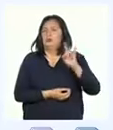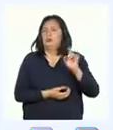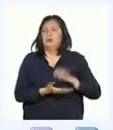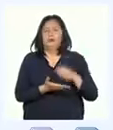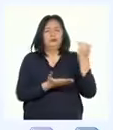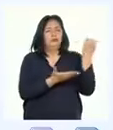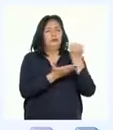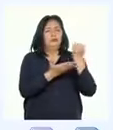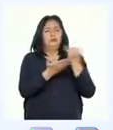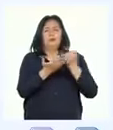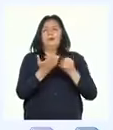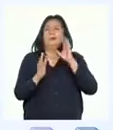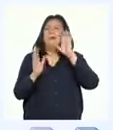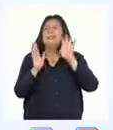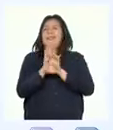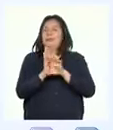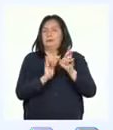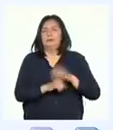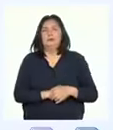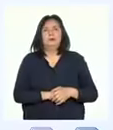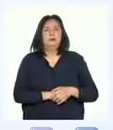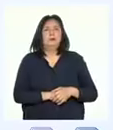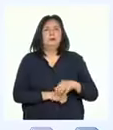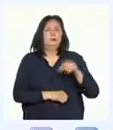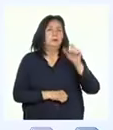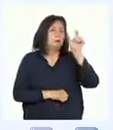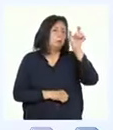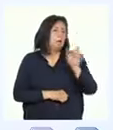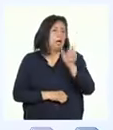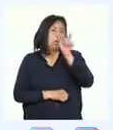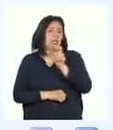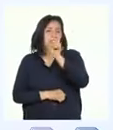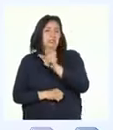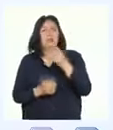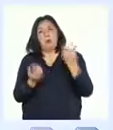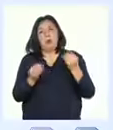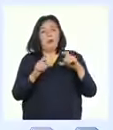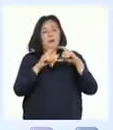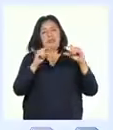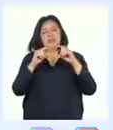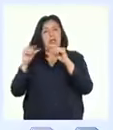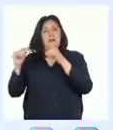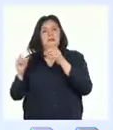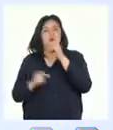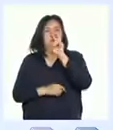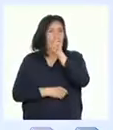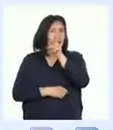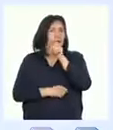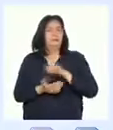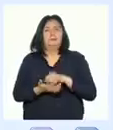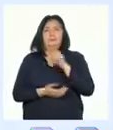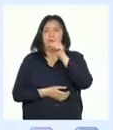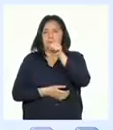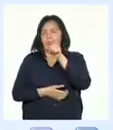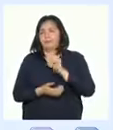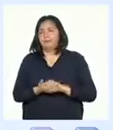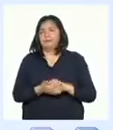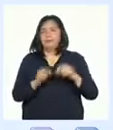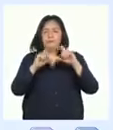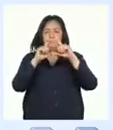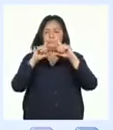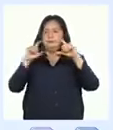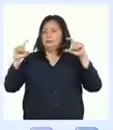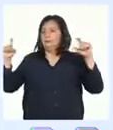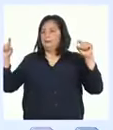un dibujo, por ejemplo, barras o rectángulos. Mira, Patti, en este caso, la